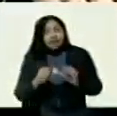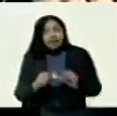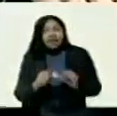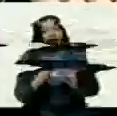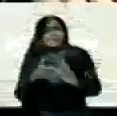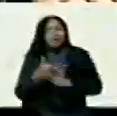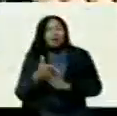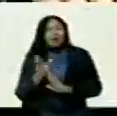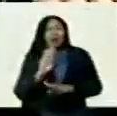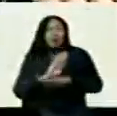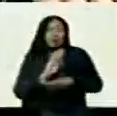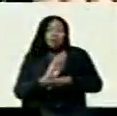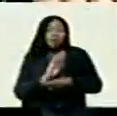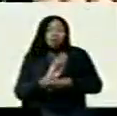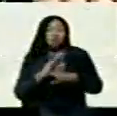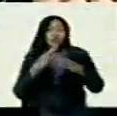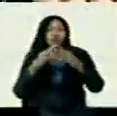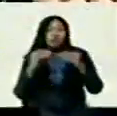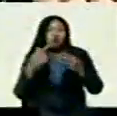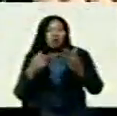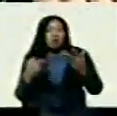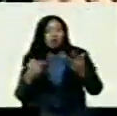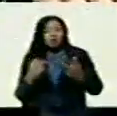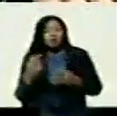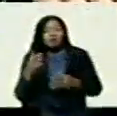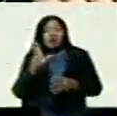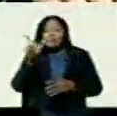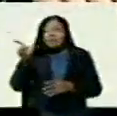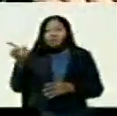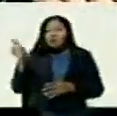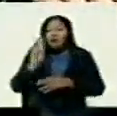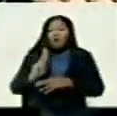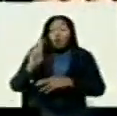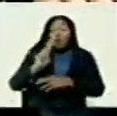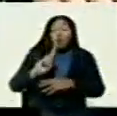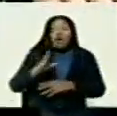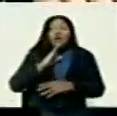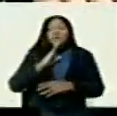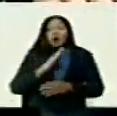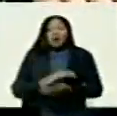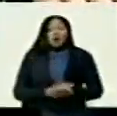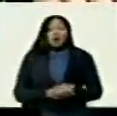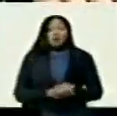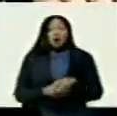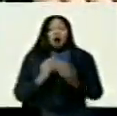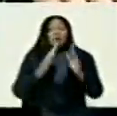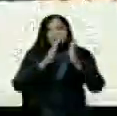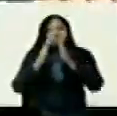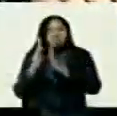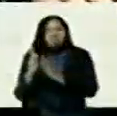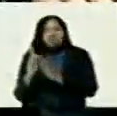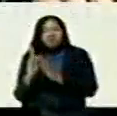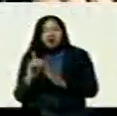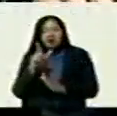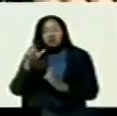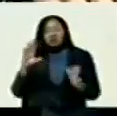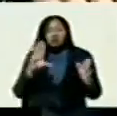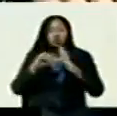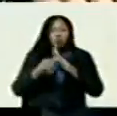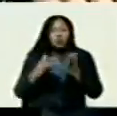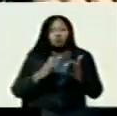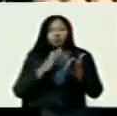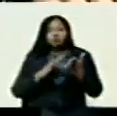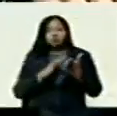integridad de la data de los clientes del banco. El crimen organizado, los delitos informáticos en el mundo